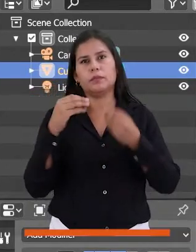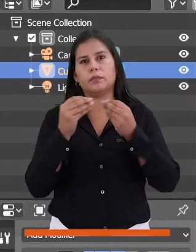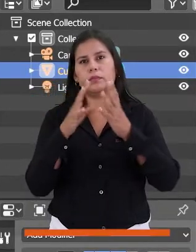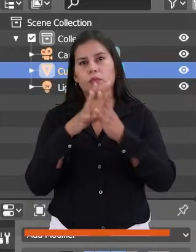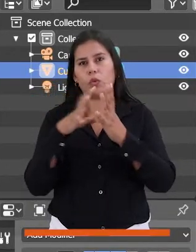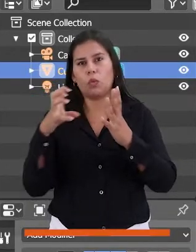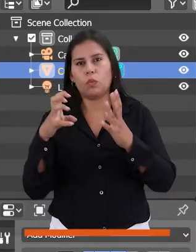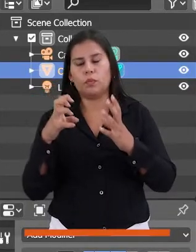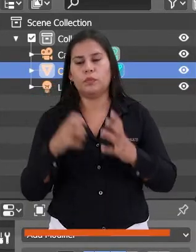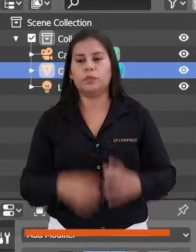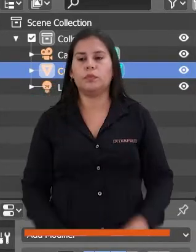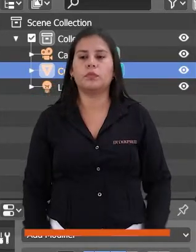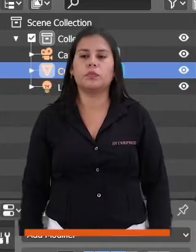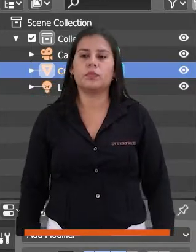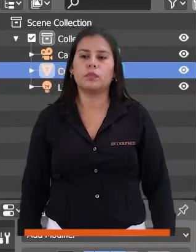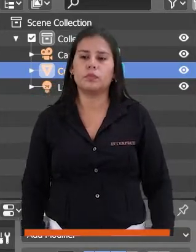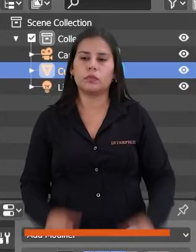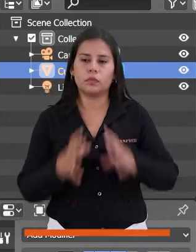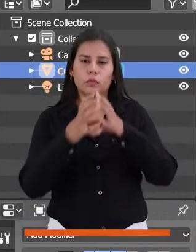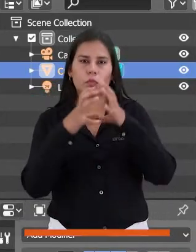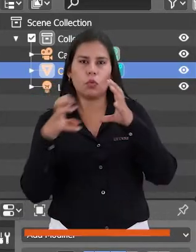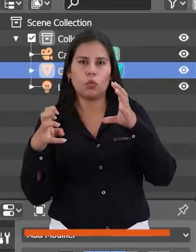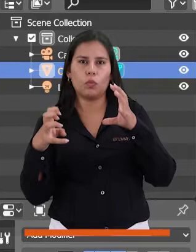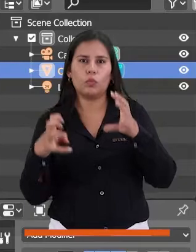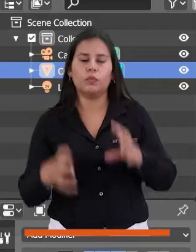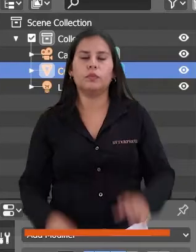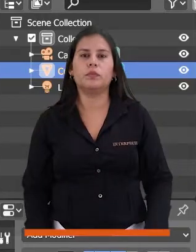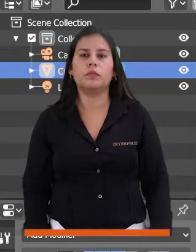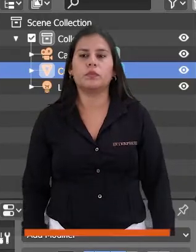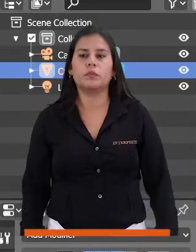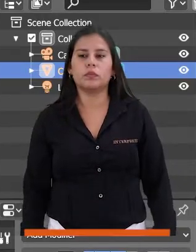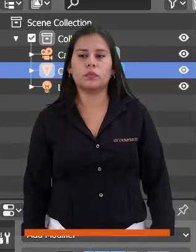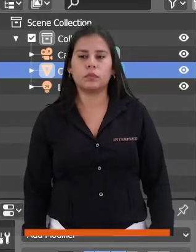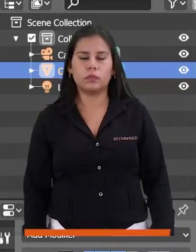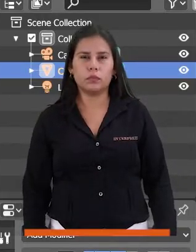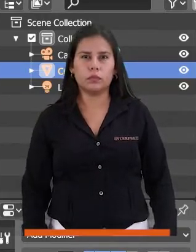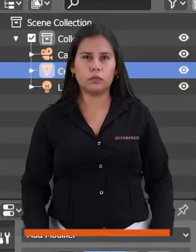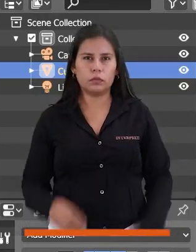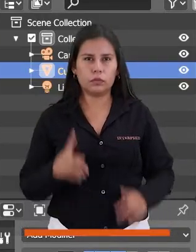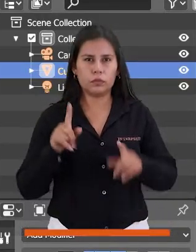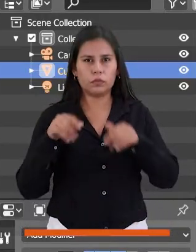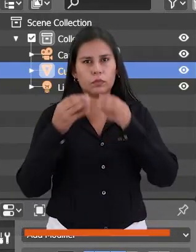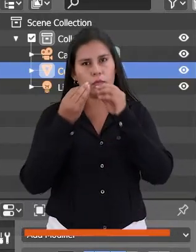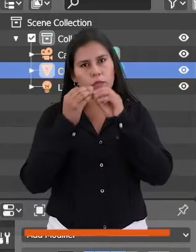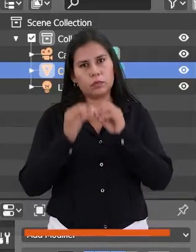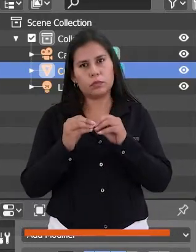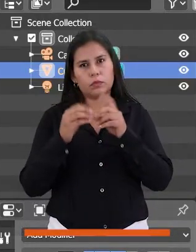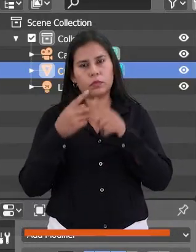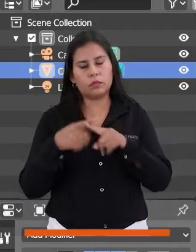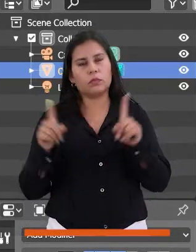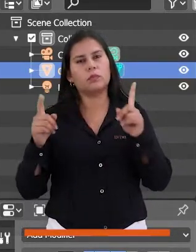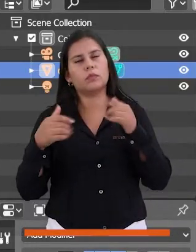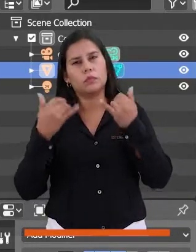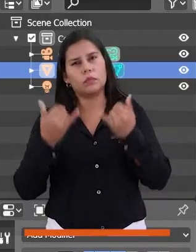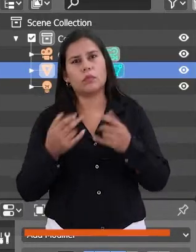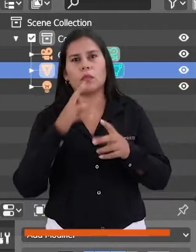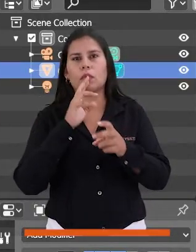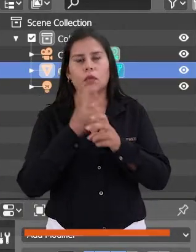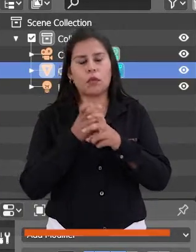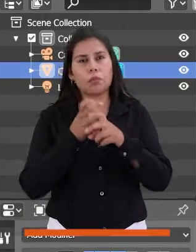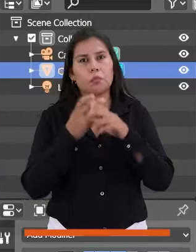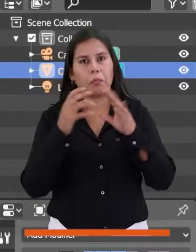para extruirlo hacia afuera. Y miren esta maravilla. Estamos creando ya formas bastante